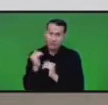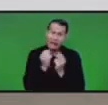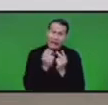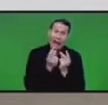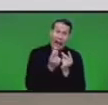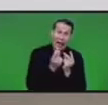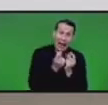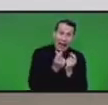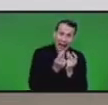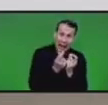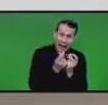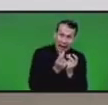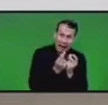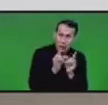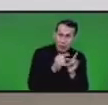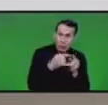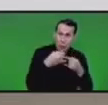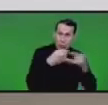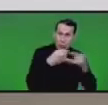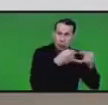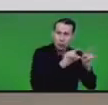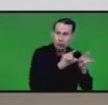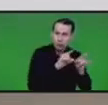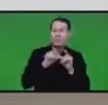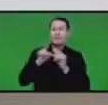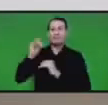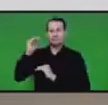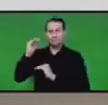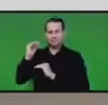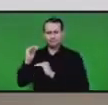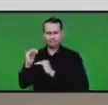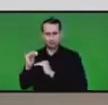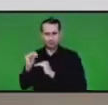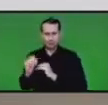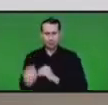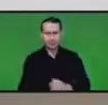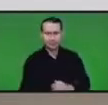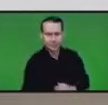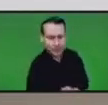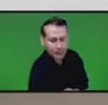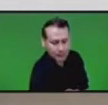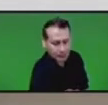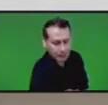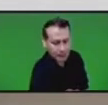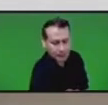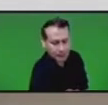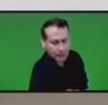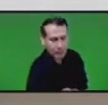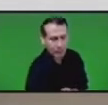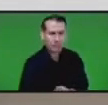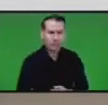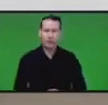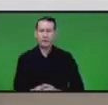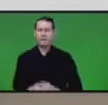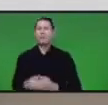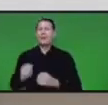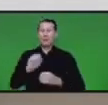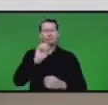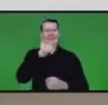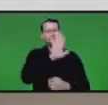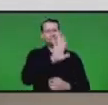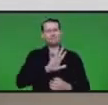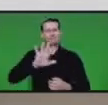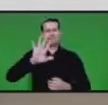quiero mencionar 2 casos de referencia que han sido muy exitosos en la región para la consideración aquí y para el desarrollo de